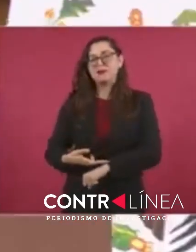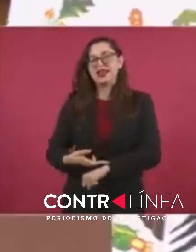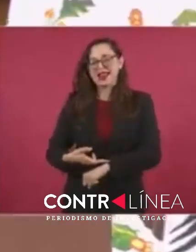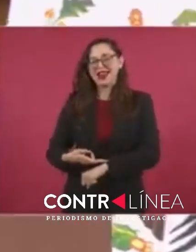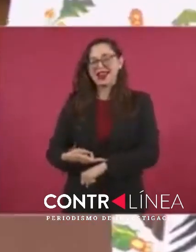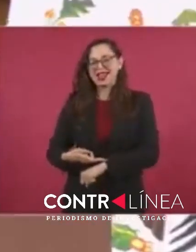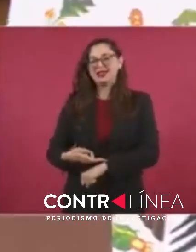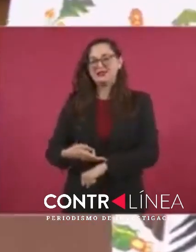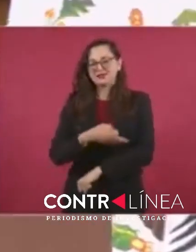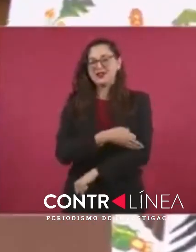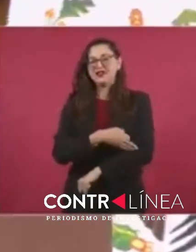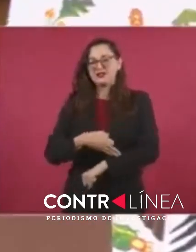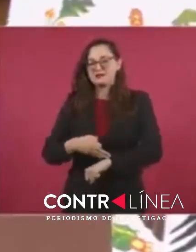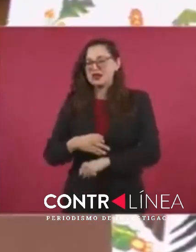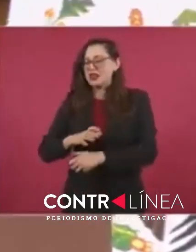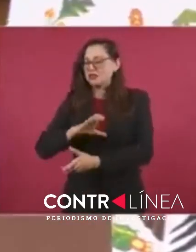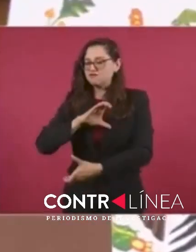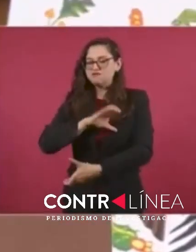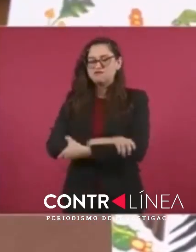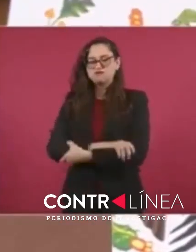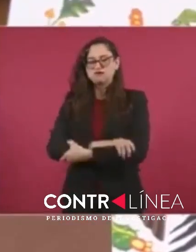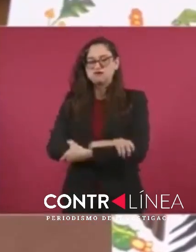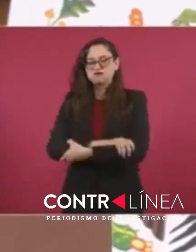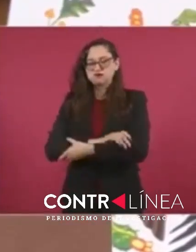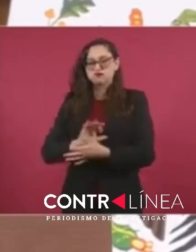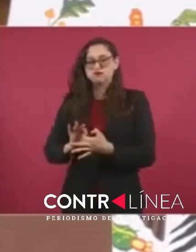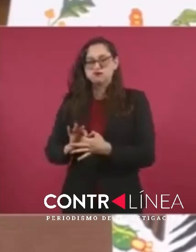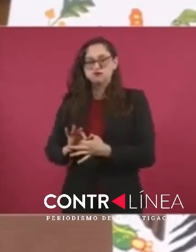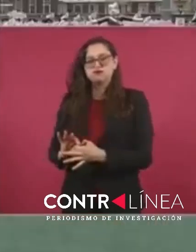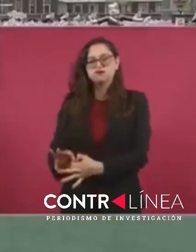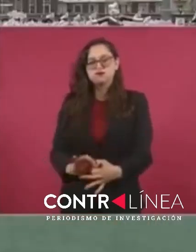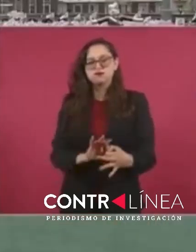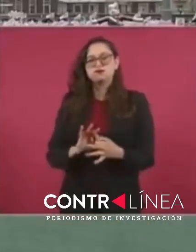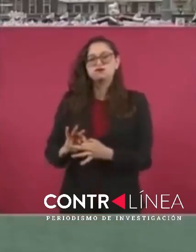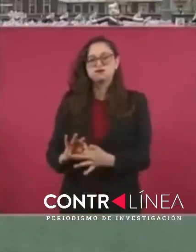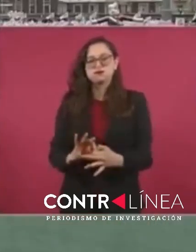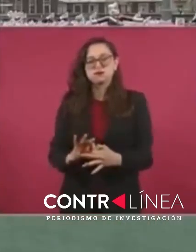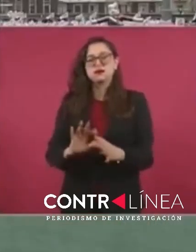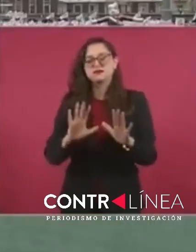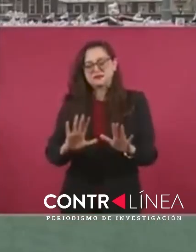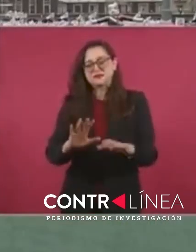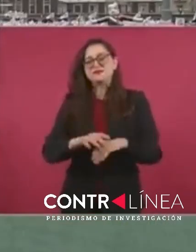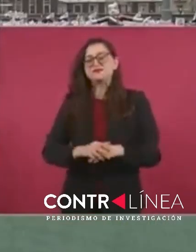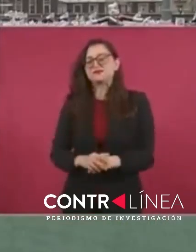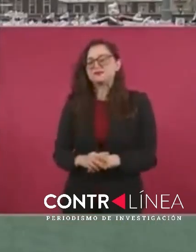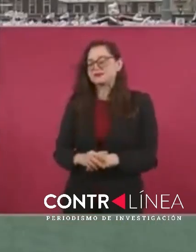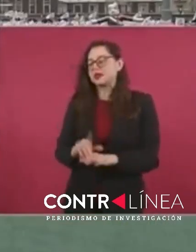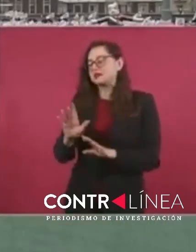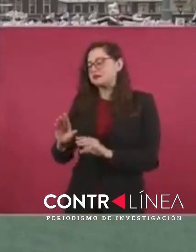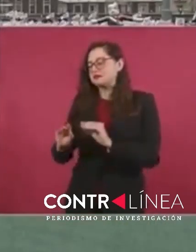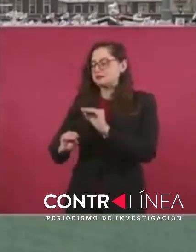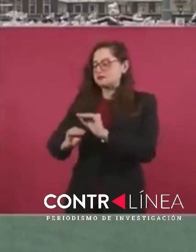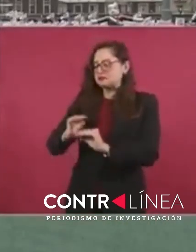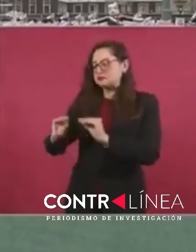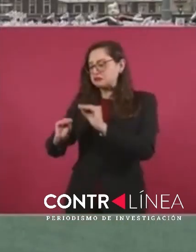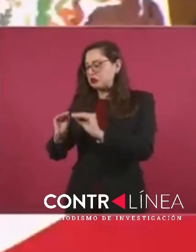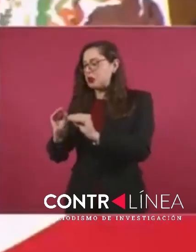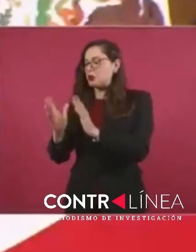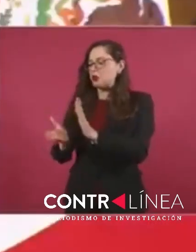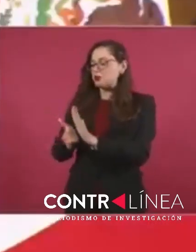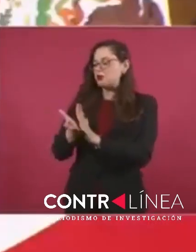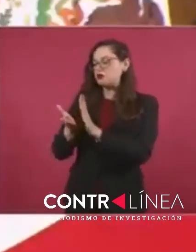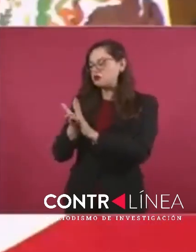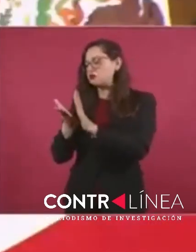es muy solidaria y es muy fraterna, pero nos falta, empezamos a